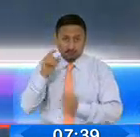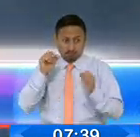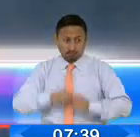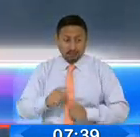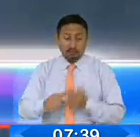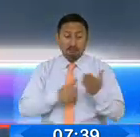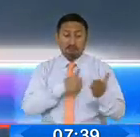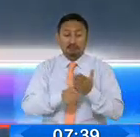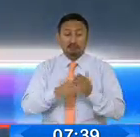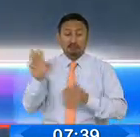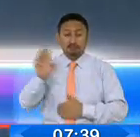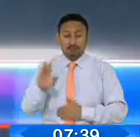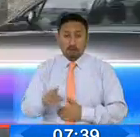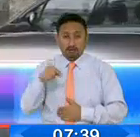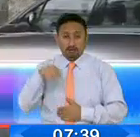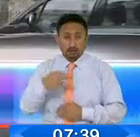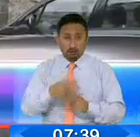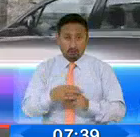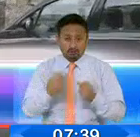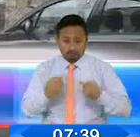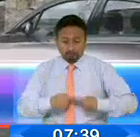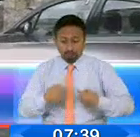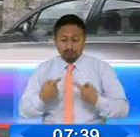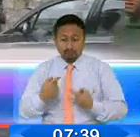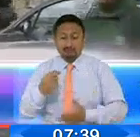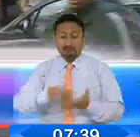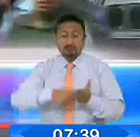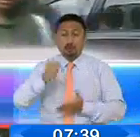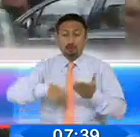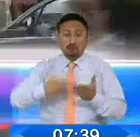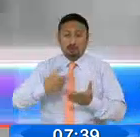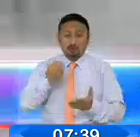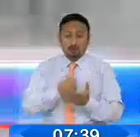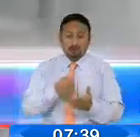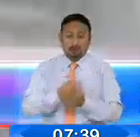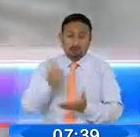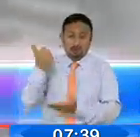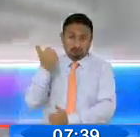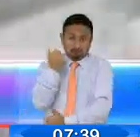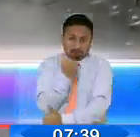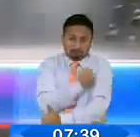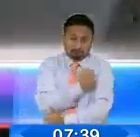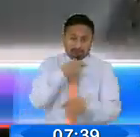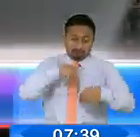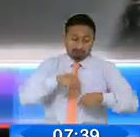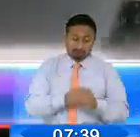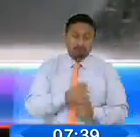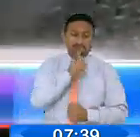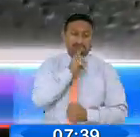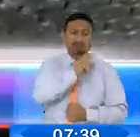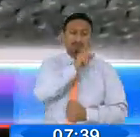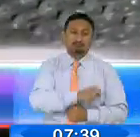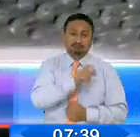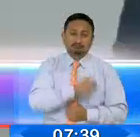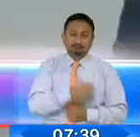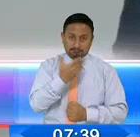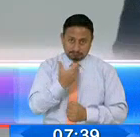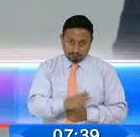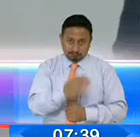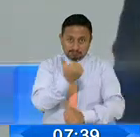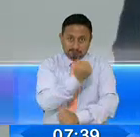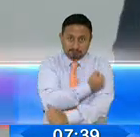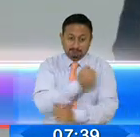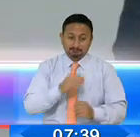que el Ministerio de Salud Pública rinda cuentas sobre los contratos para la adquisición de vacunas y quienes recibieron las dosis. Entregue